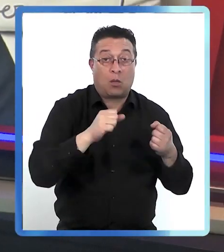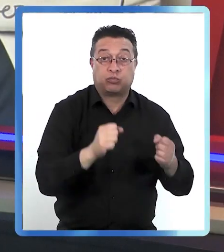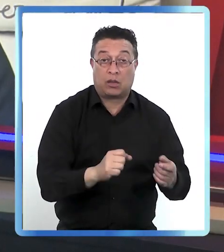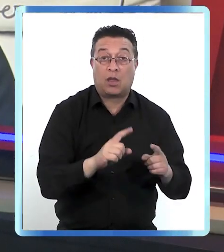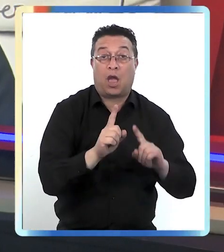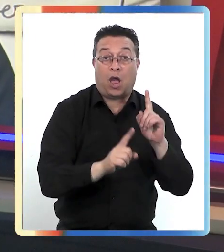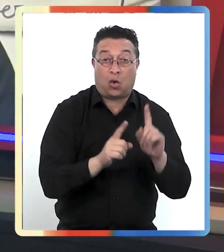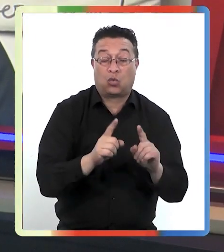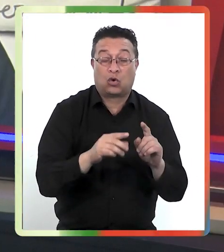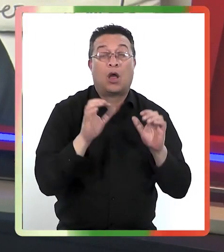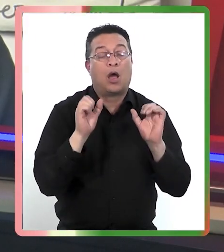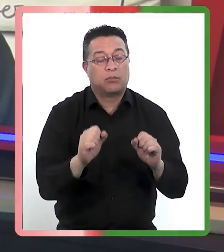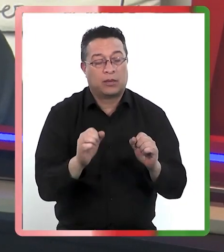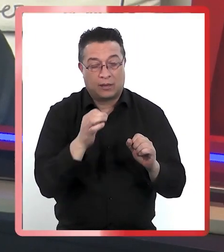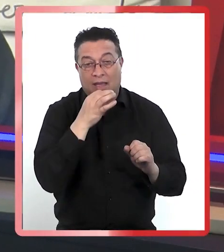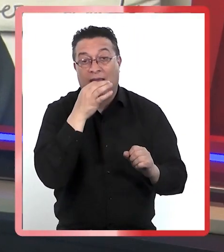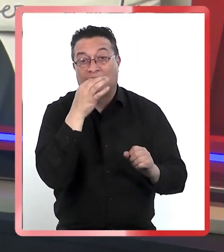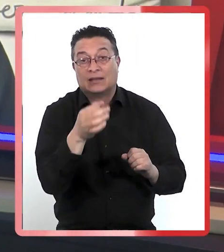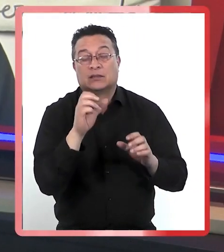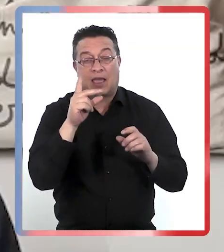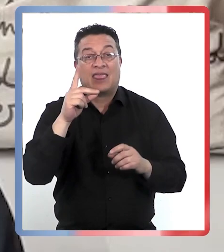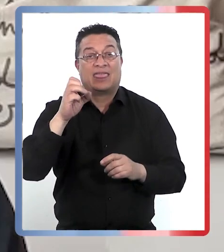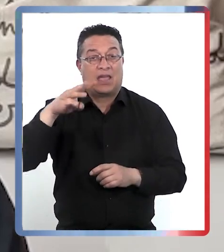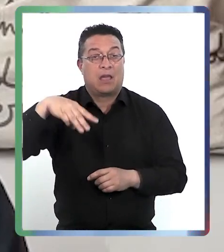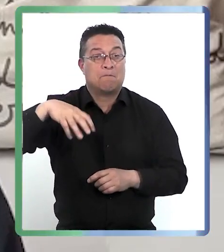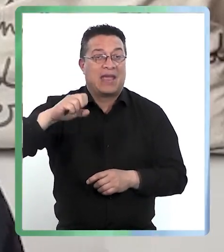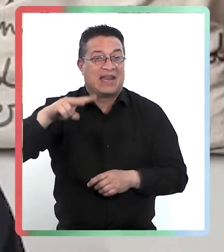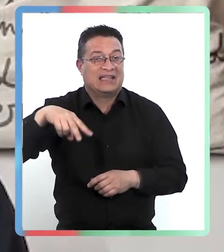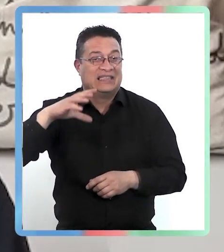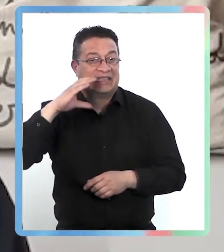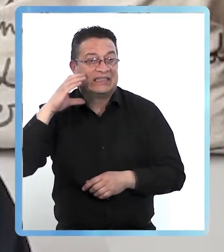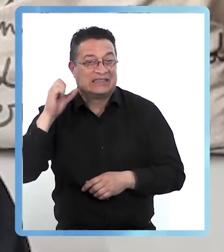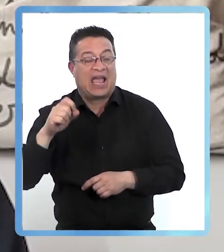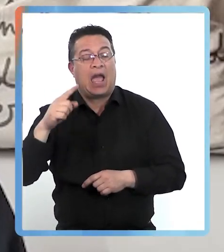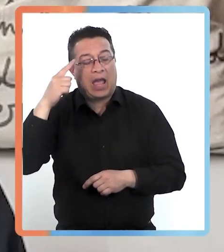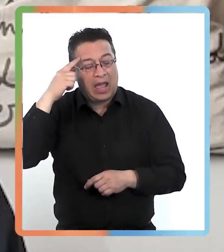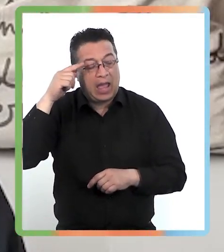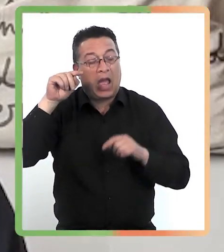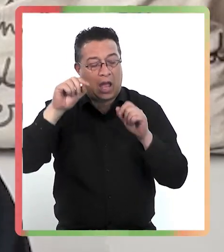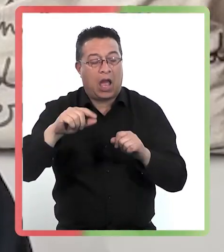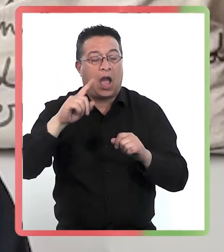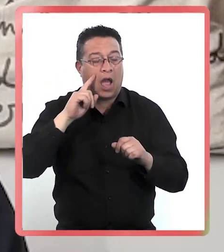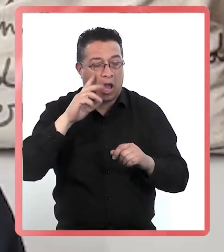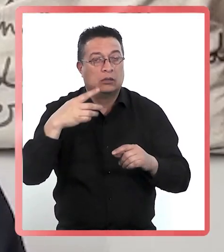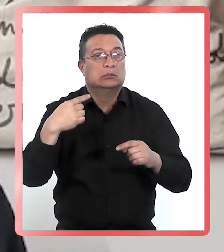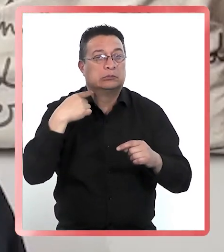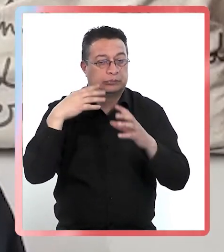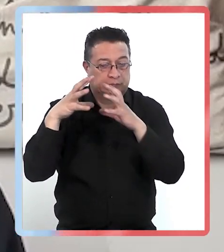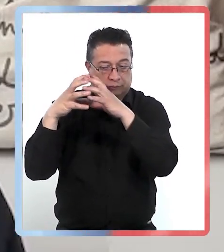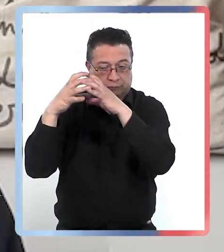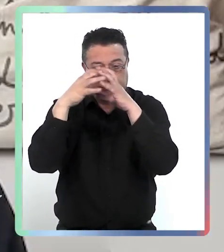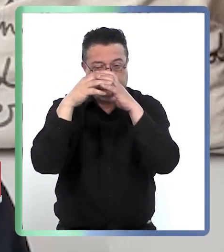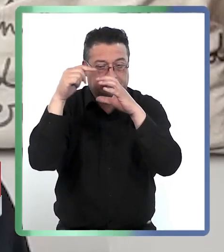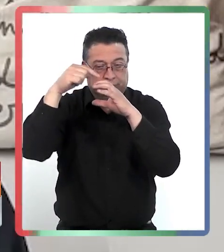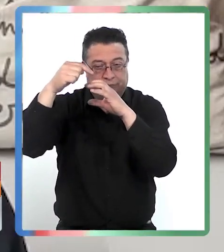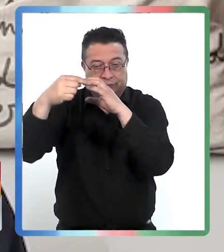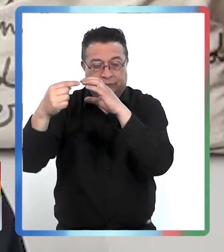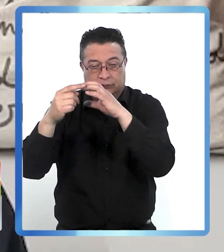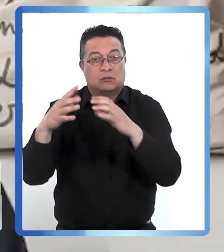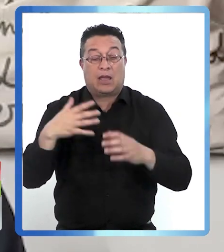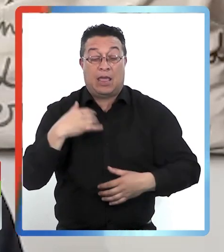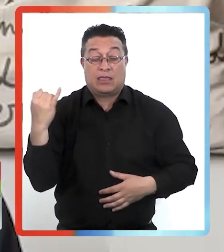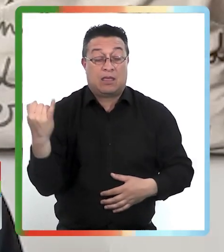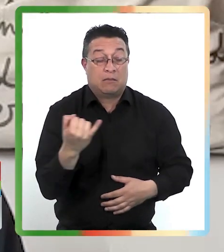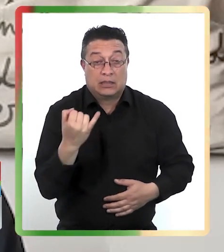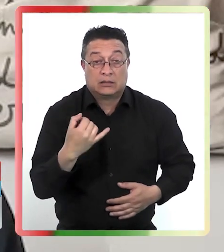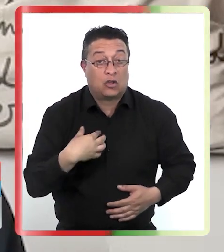jóvenes. Ahora, lo que uno debiese decir es que el paciente tiene una demencia, es decir, que tiene un compromiso de sus funciones cerebrales que